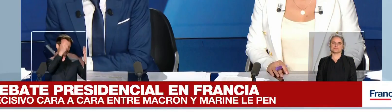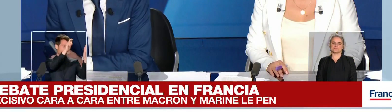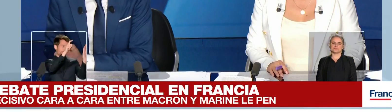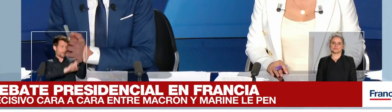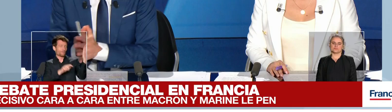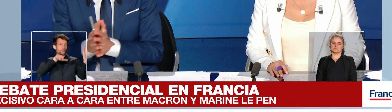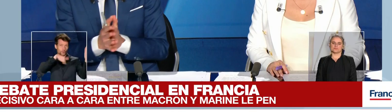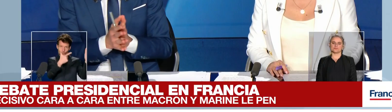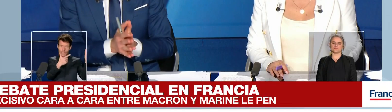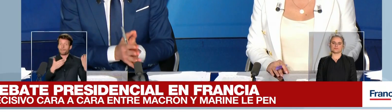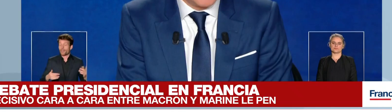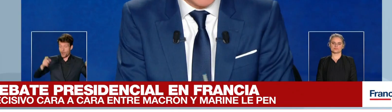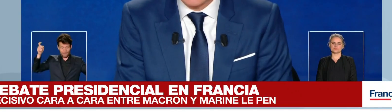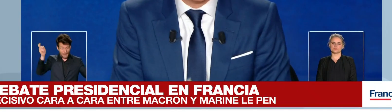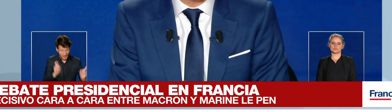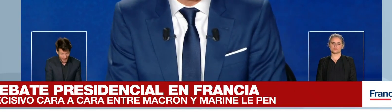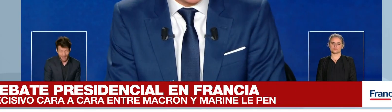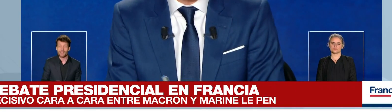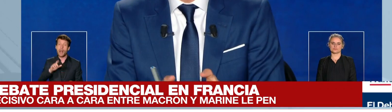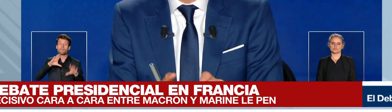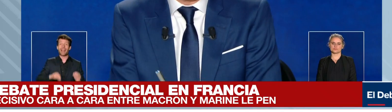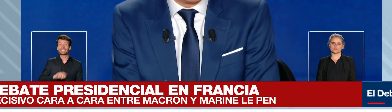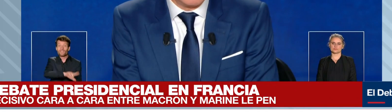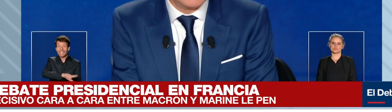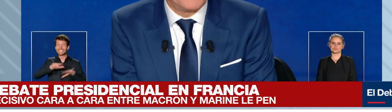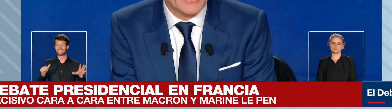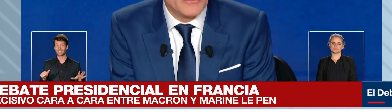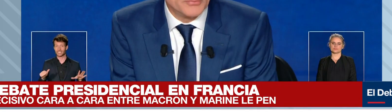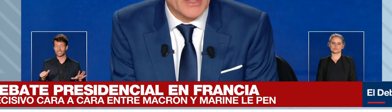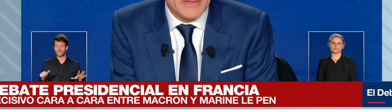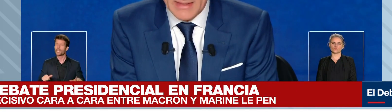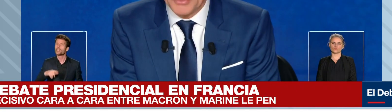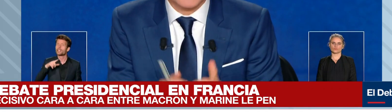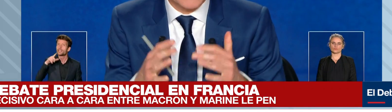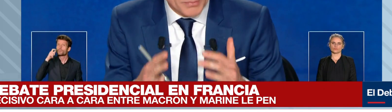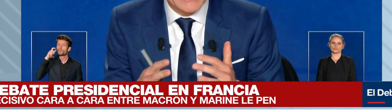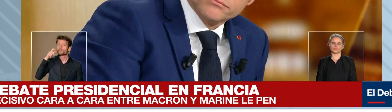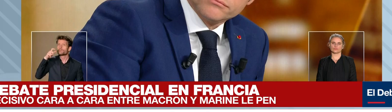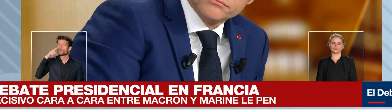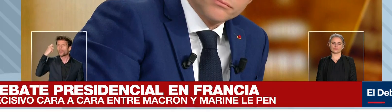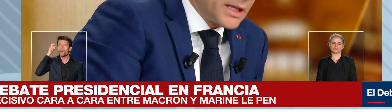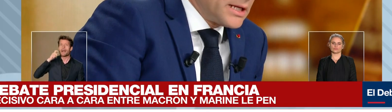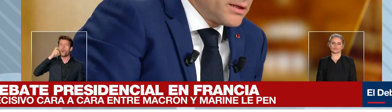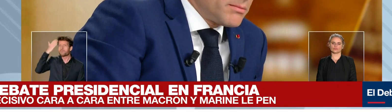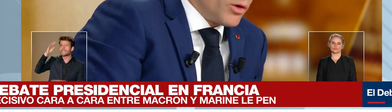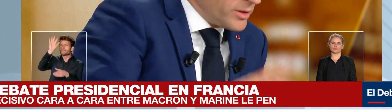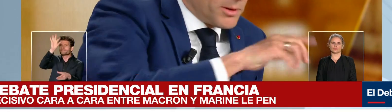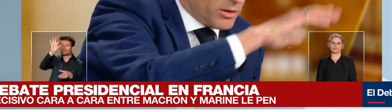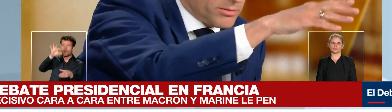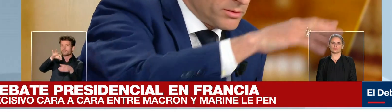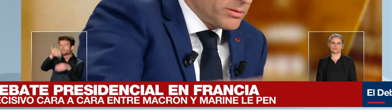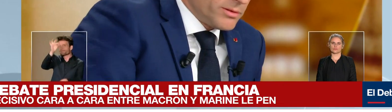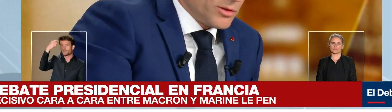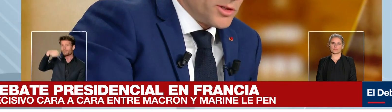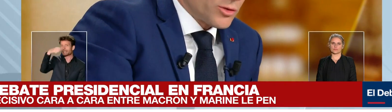26. Señor Macron, si usted es reelecto como presidente, ¿cómo va a hacer usted para evitar que esto continúe?